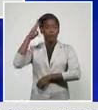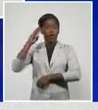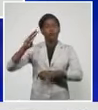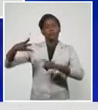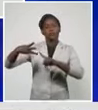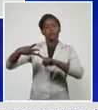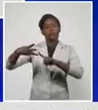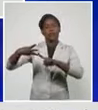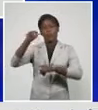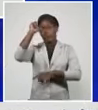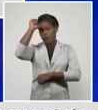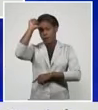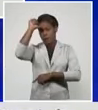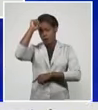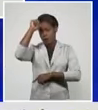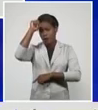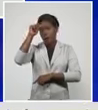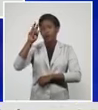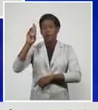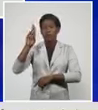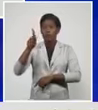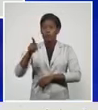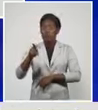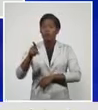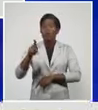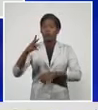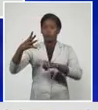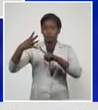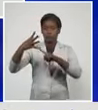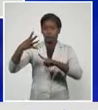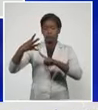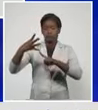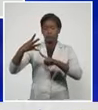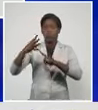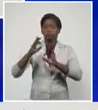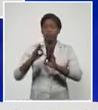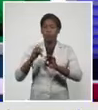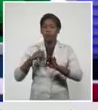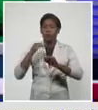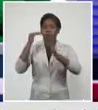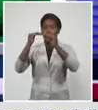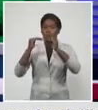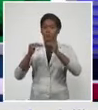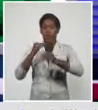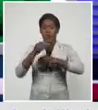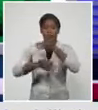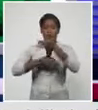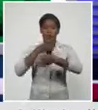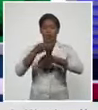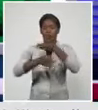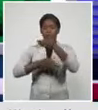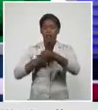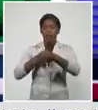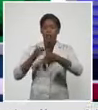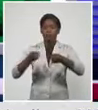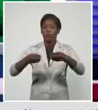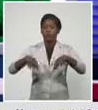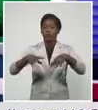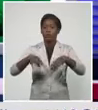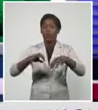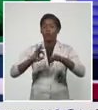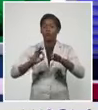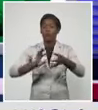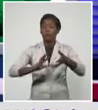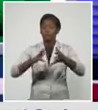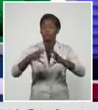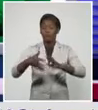India y el Reino Unido. Hasta aquí, Pepe, esta es la complejidad que está teniendo